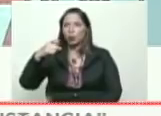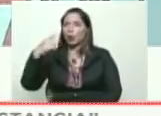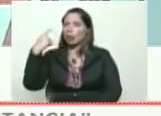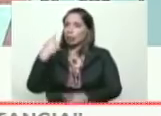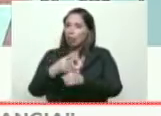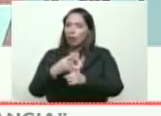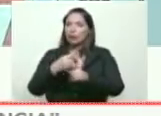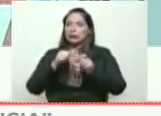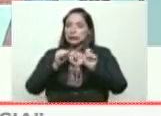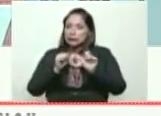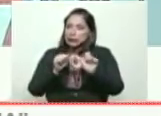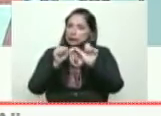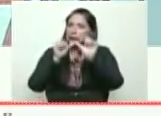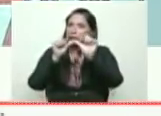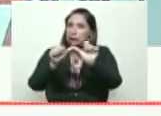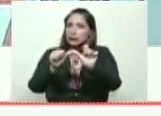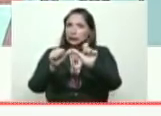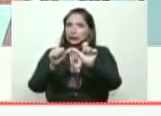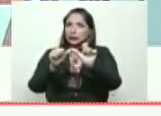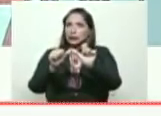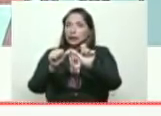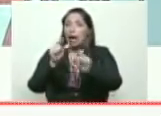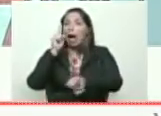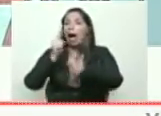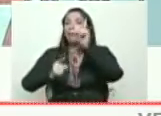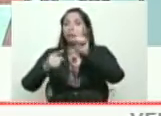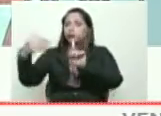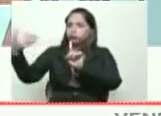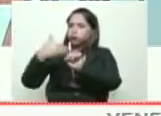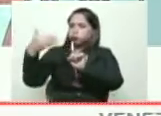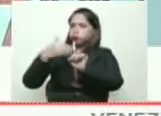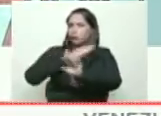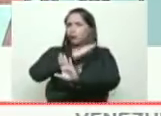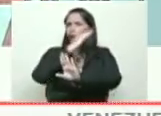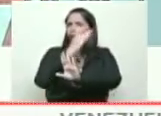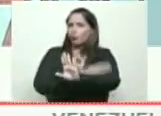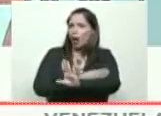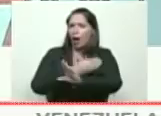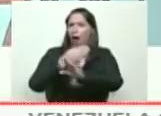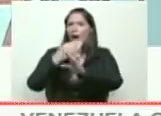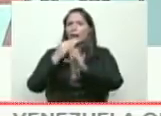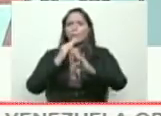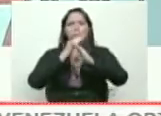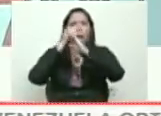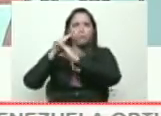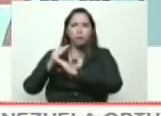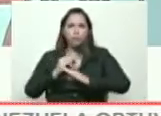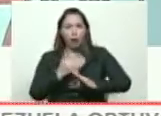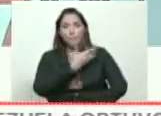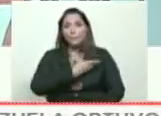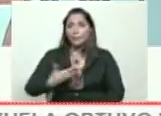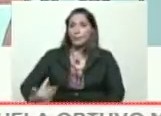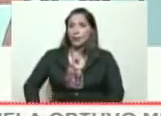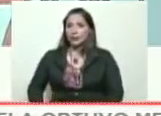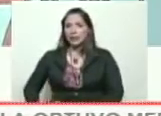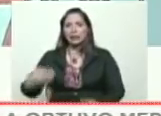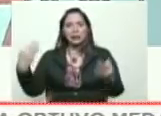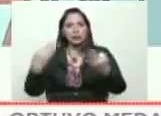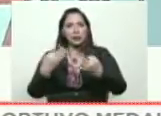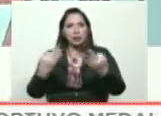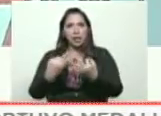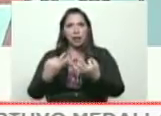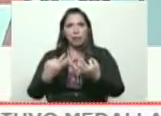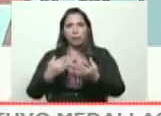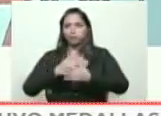esta posición. A pesar de los brutales ataques, a pesar del brutal bloqueo, el presidente siempre ha extendido la mano para